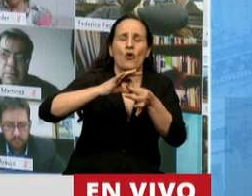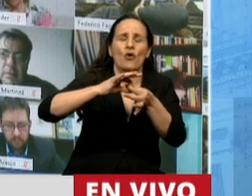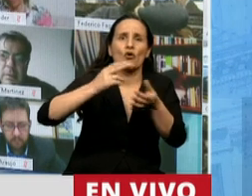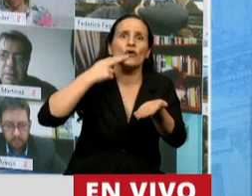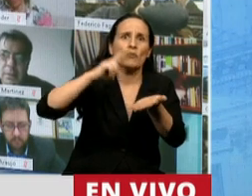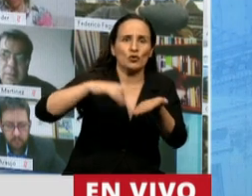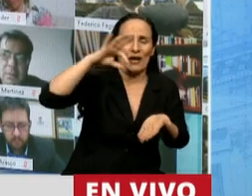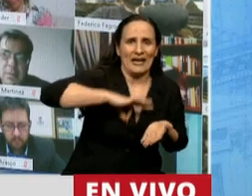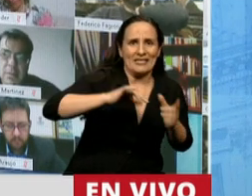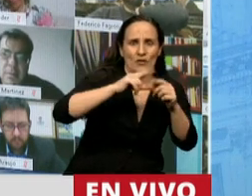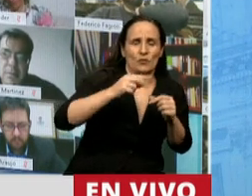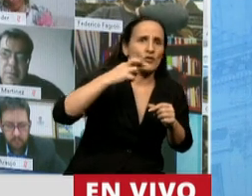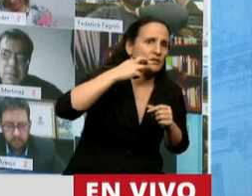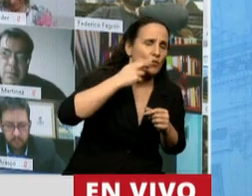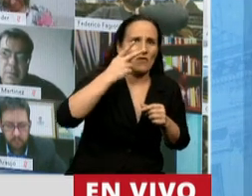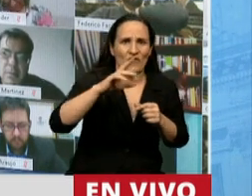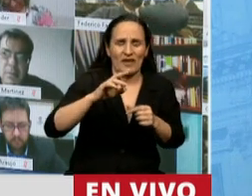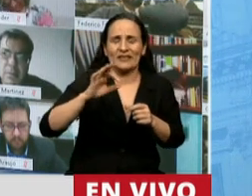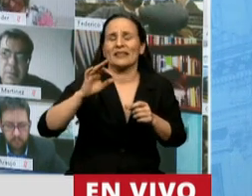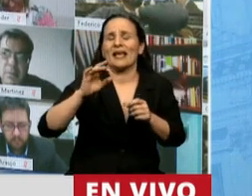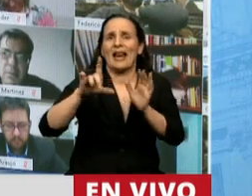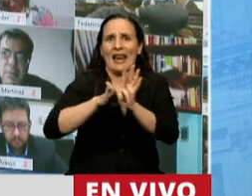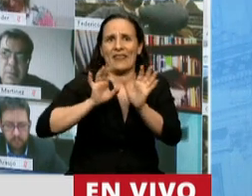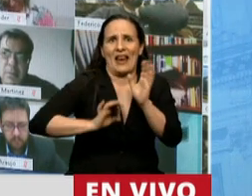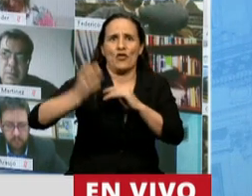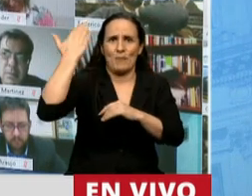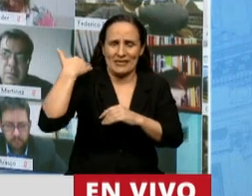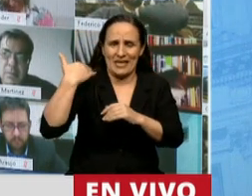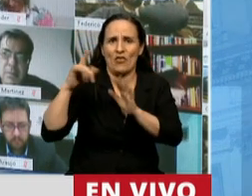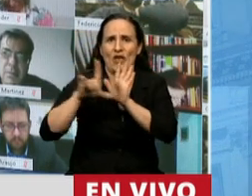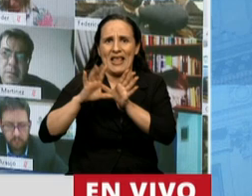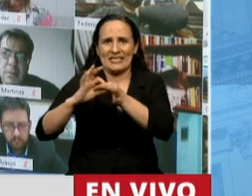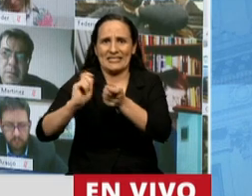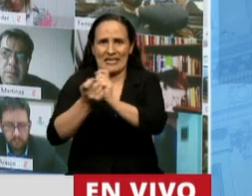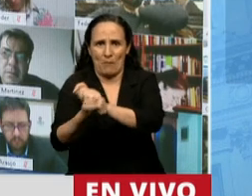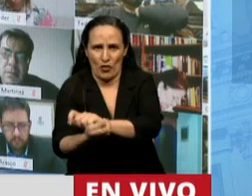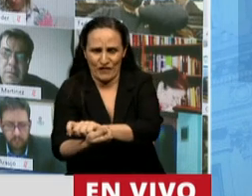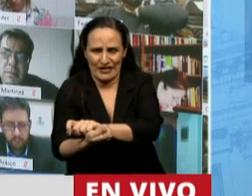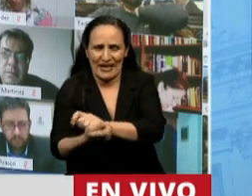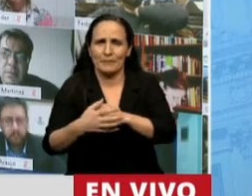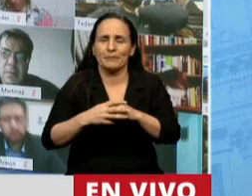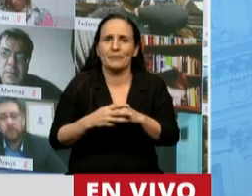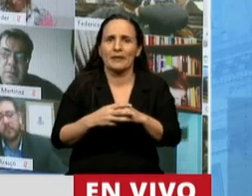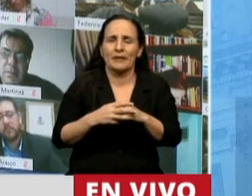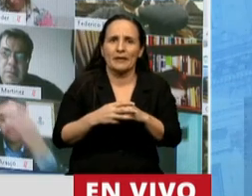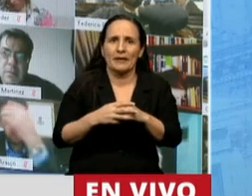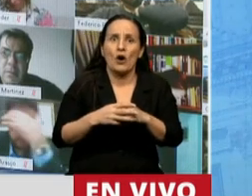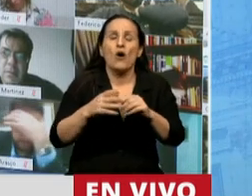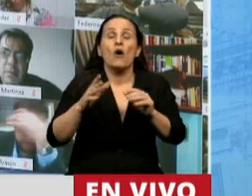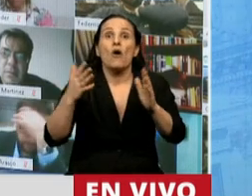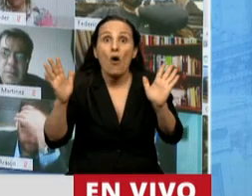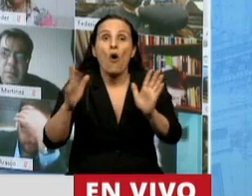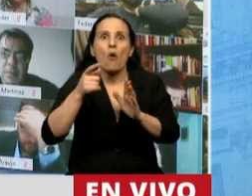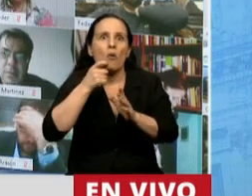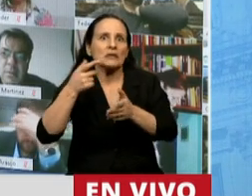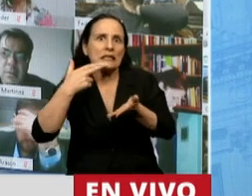ganancias texto ordenado 2019 y sus modificatorias y o a aquellas comprobada evasión